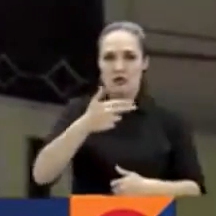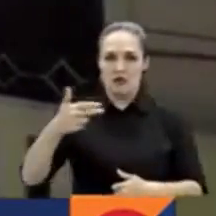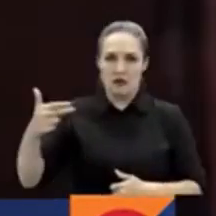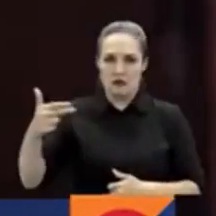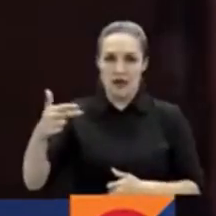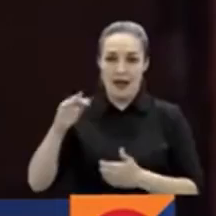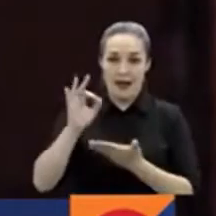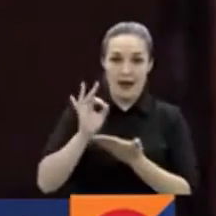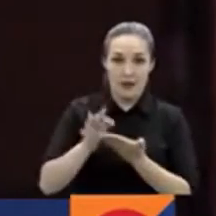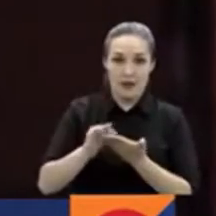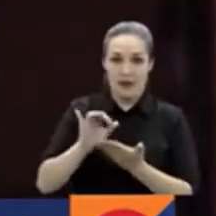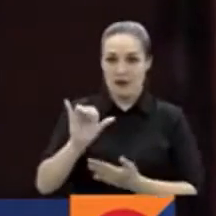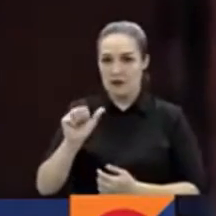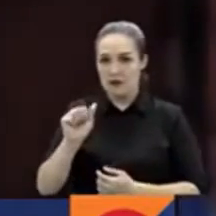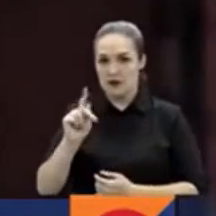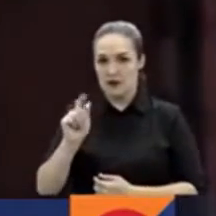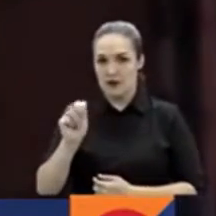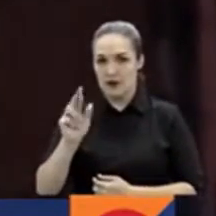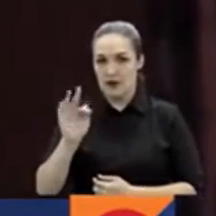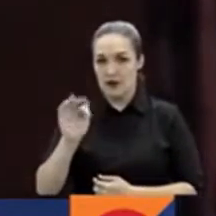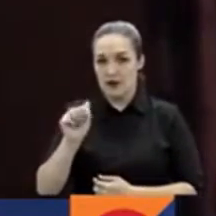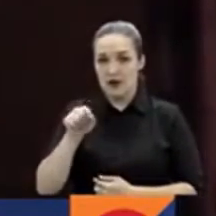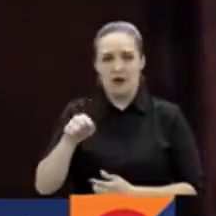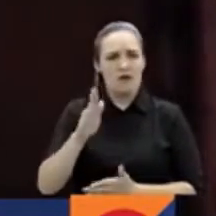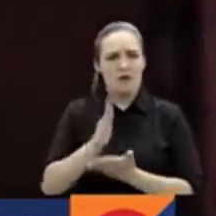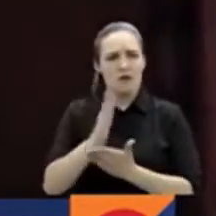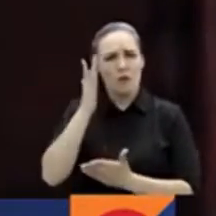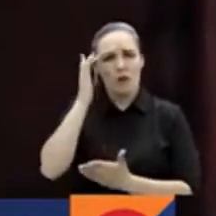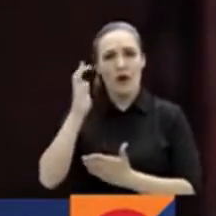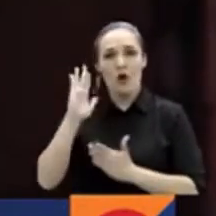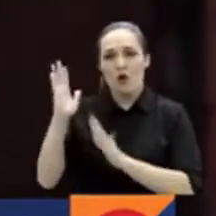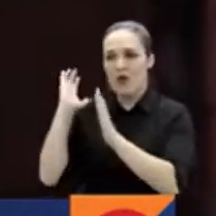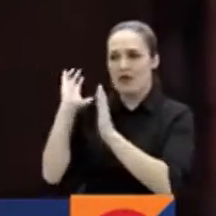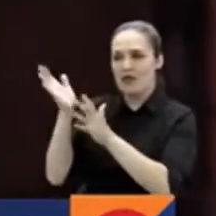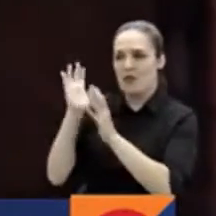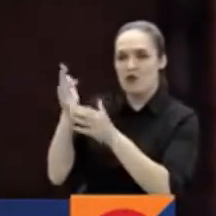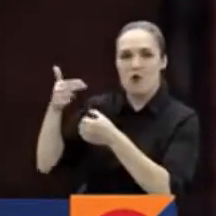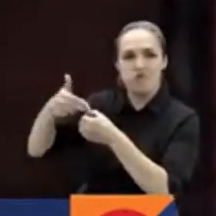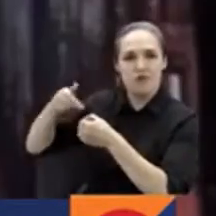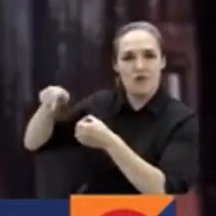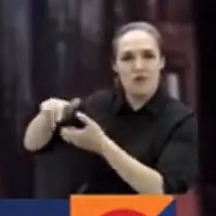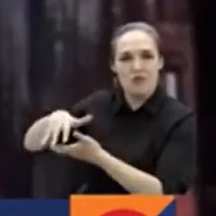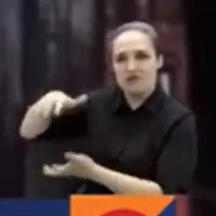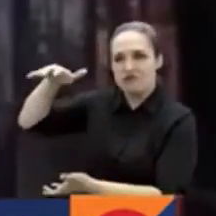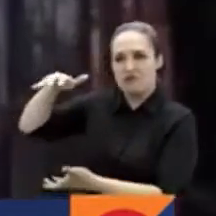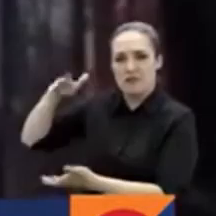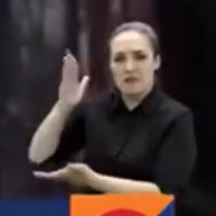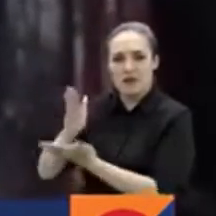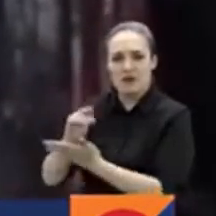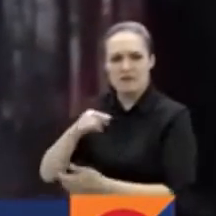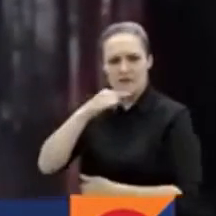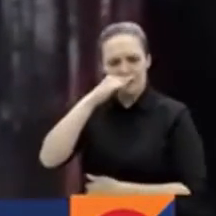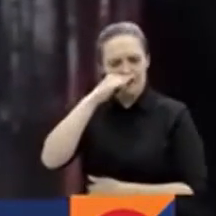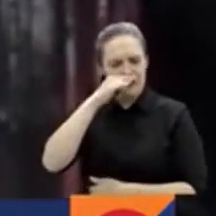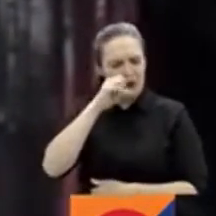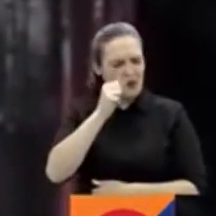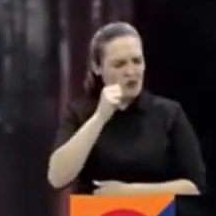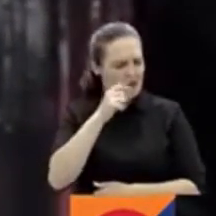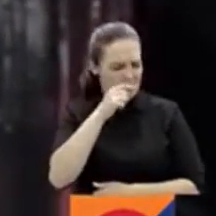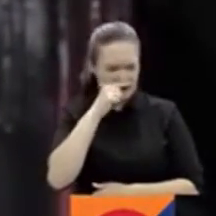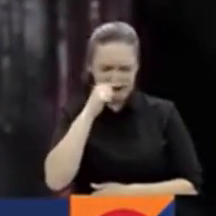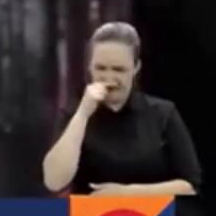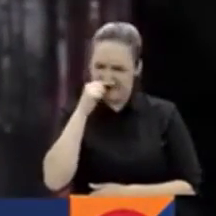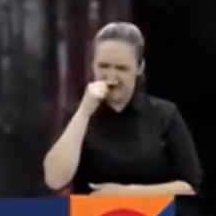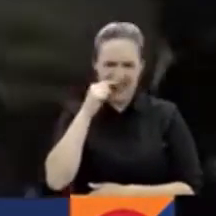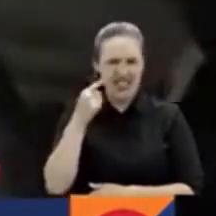Yakarta, Indonesia, tras un incendio mortal ocurrido en un depósito de combustible. Comenzó con un olor muy fuerte, tan fuerte que